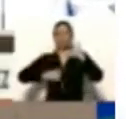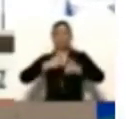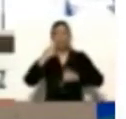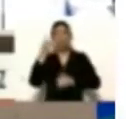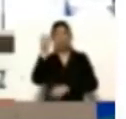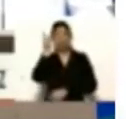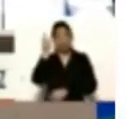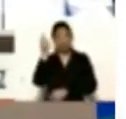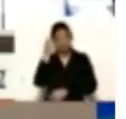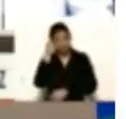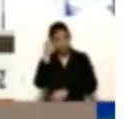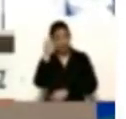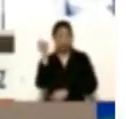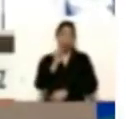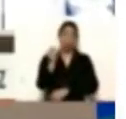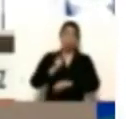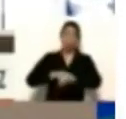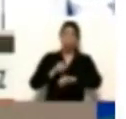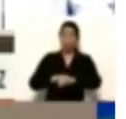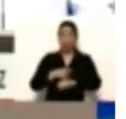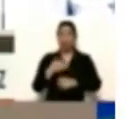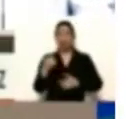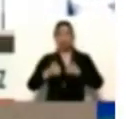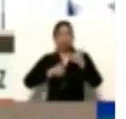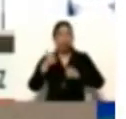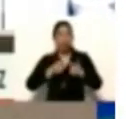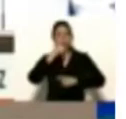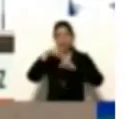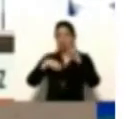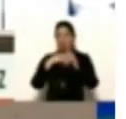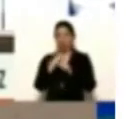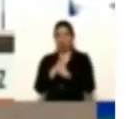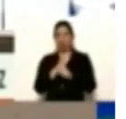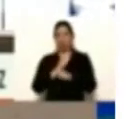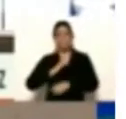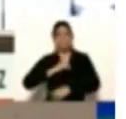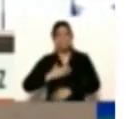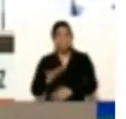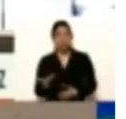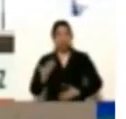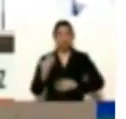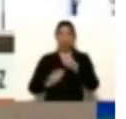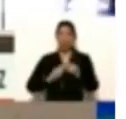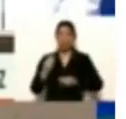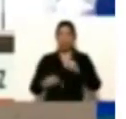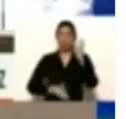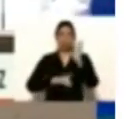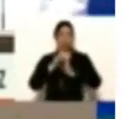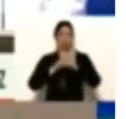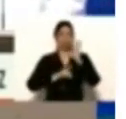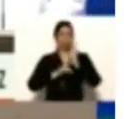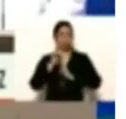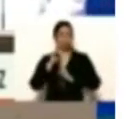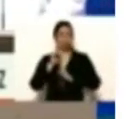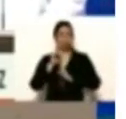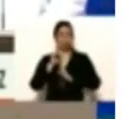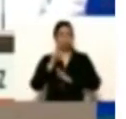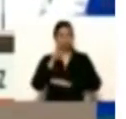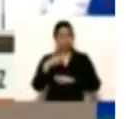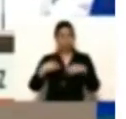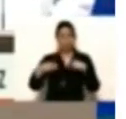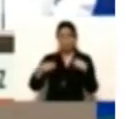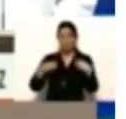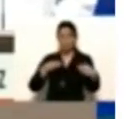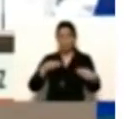días y las horas y los rangos de edad en el cual se ejercerá, se desarrollará esa